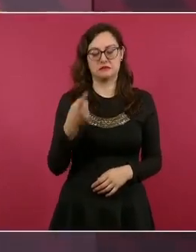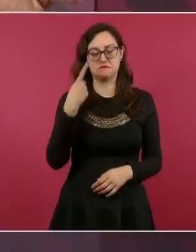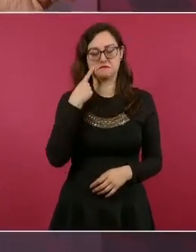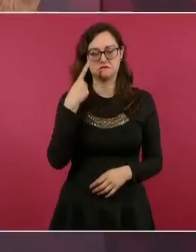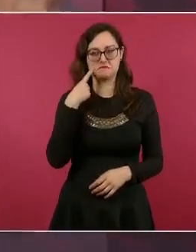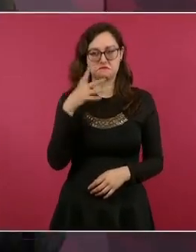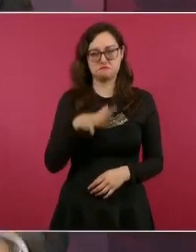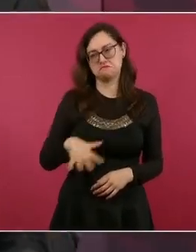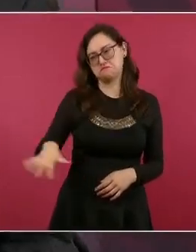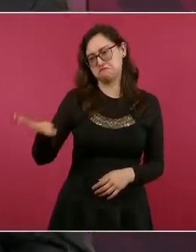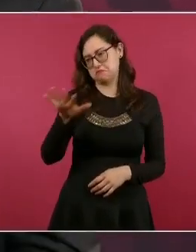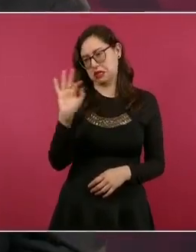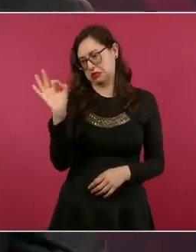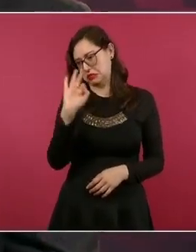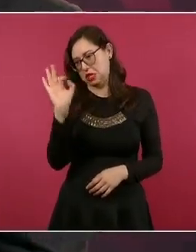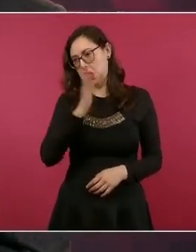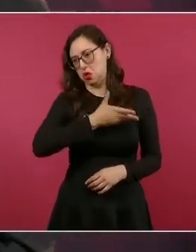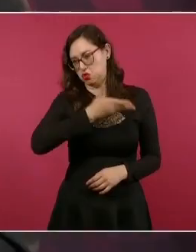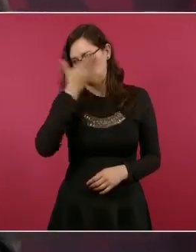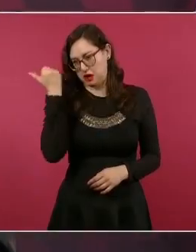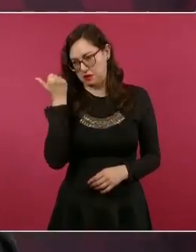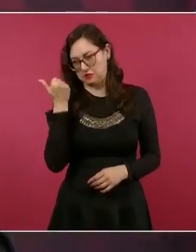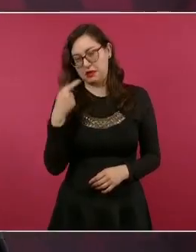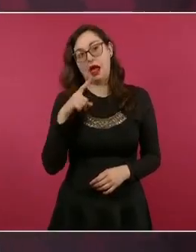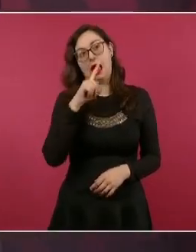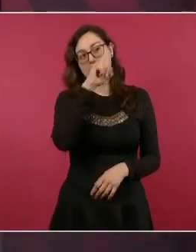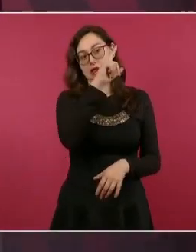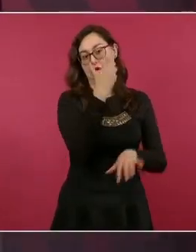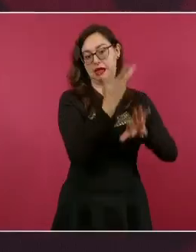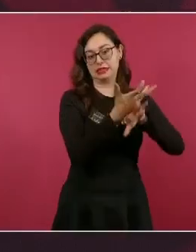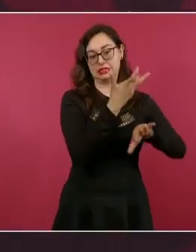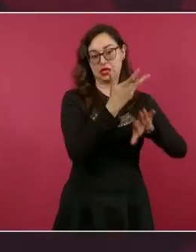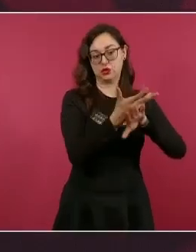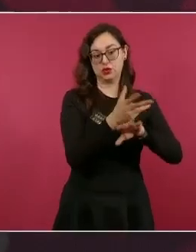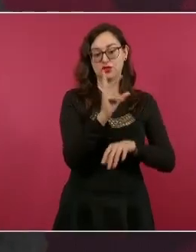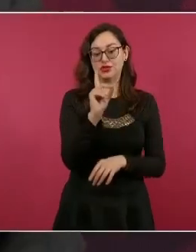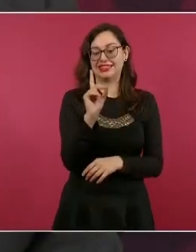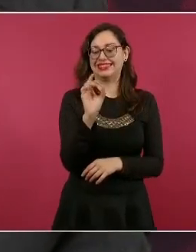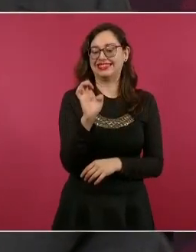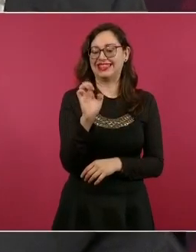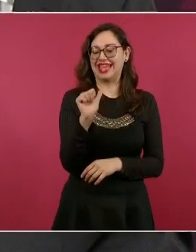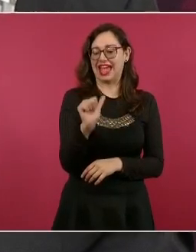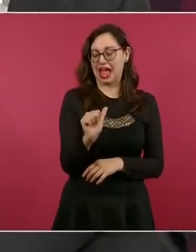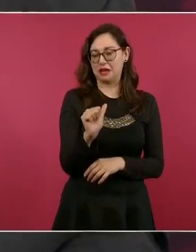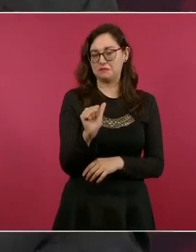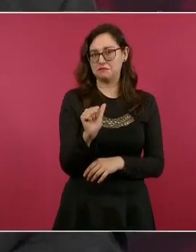que supuestamente se encarga de combatir